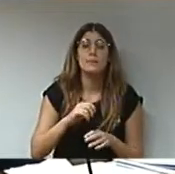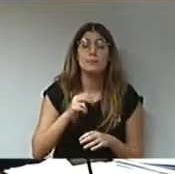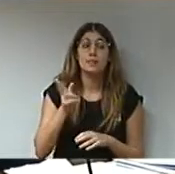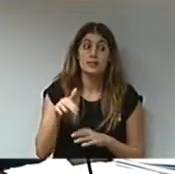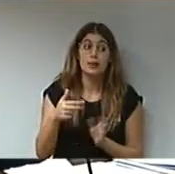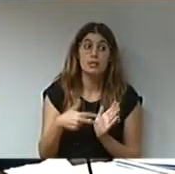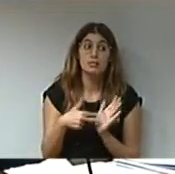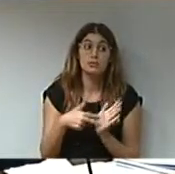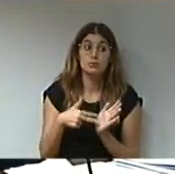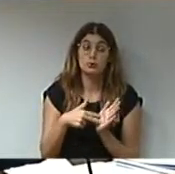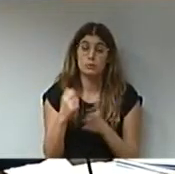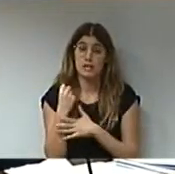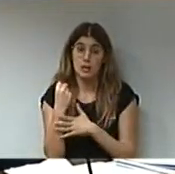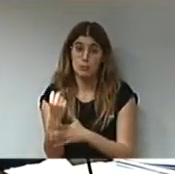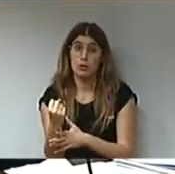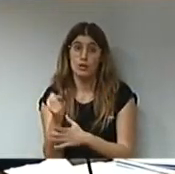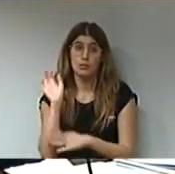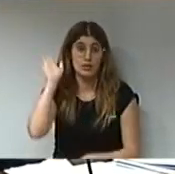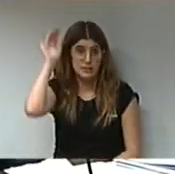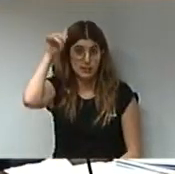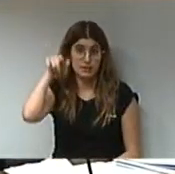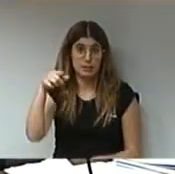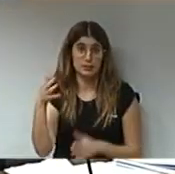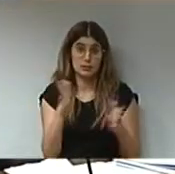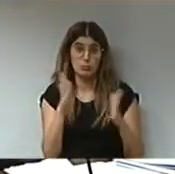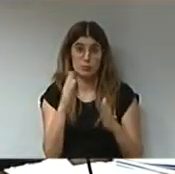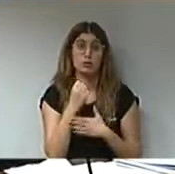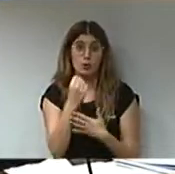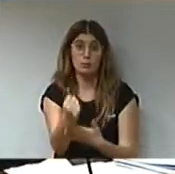estuve apoyando a la Generalitat en aquel momento.